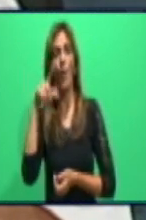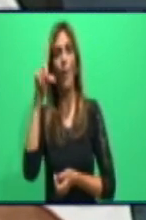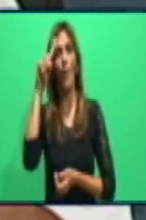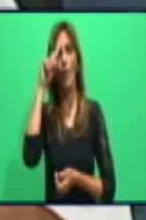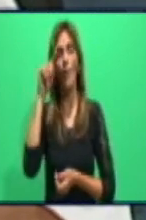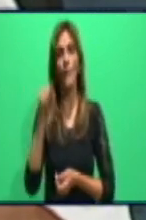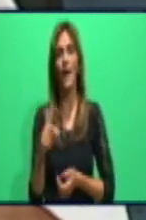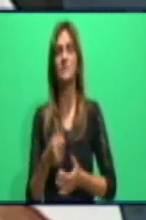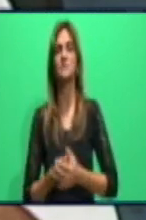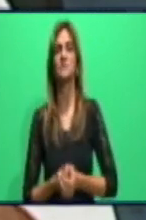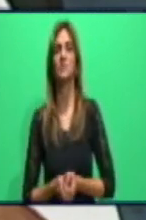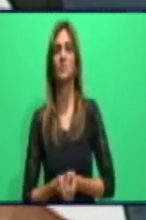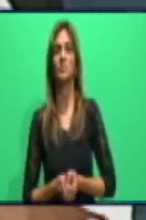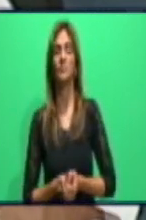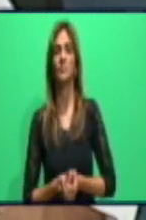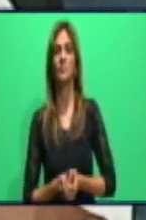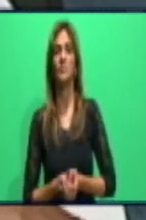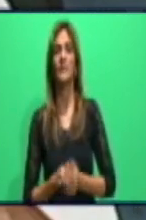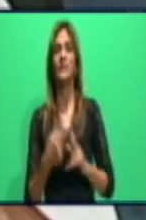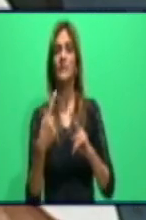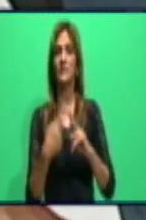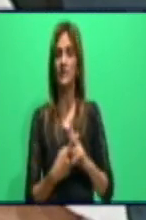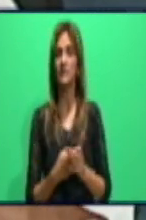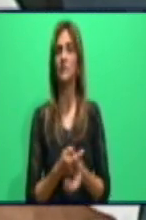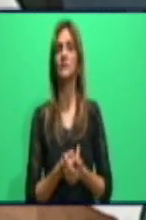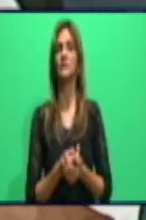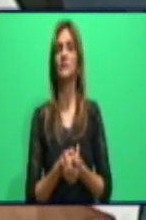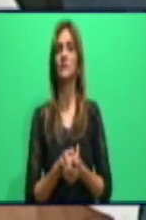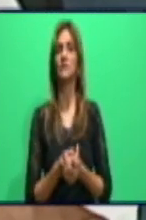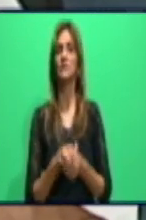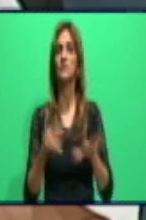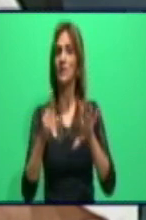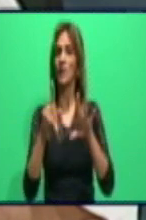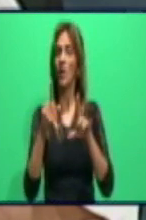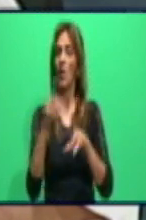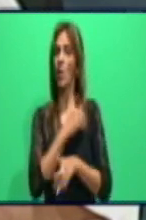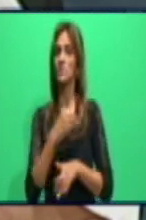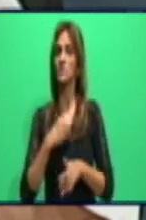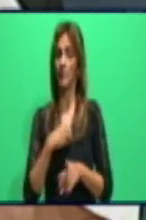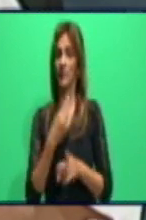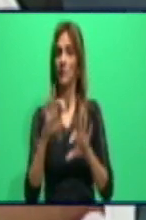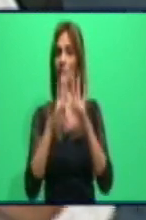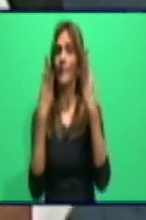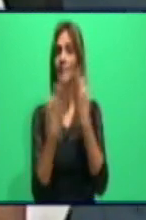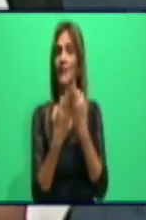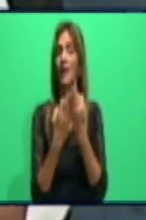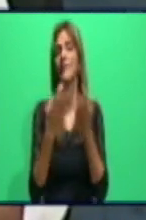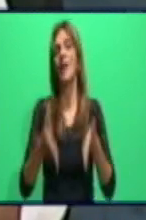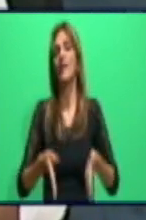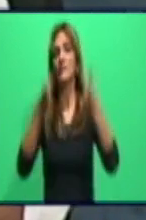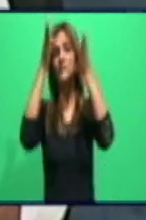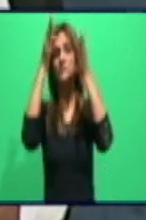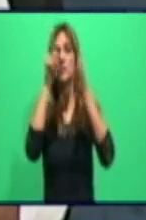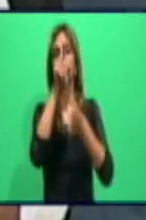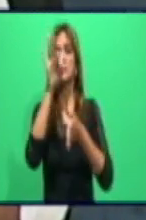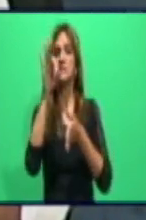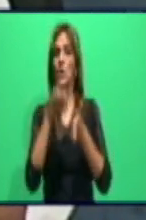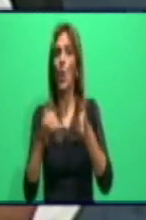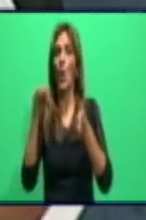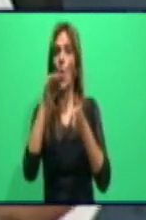homeopatía y los consultorios del 18 planta con un total de 4.000